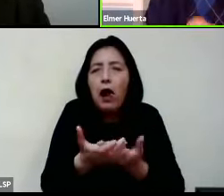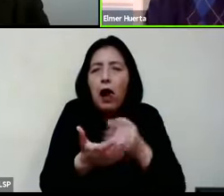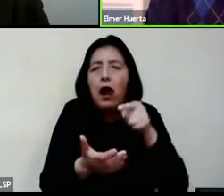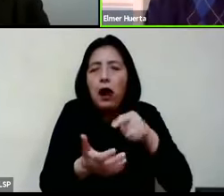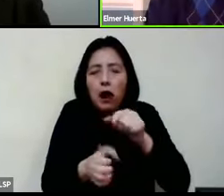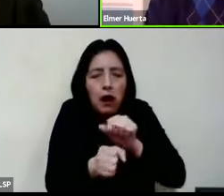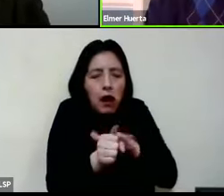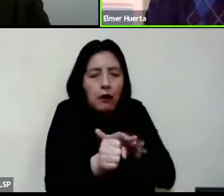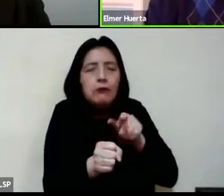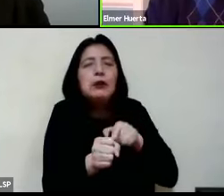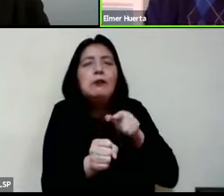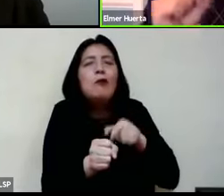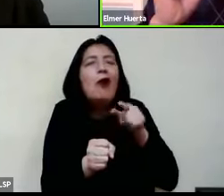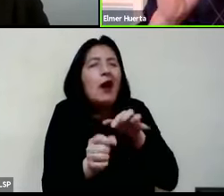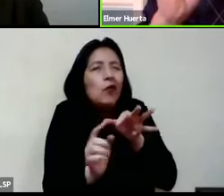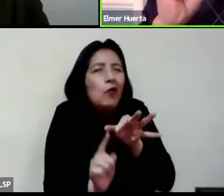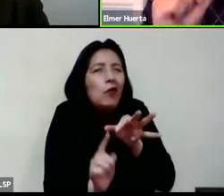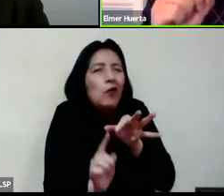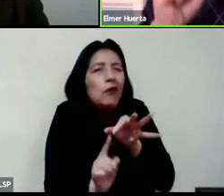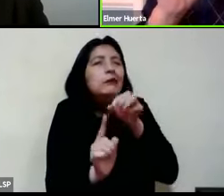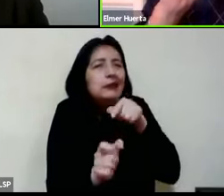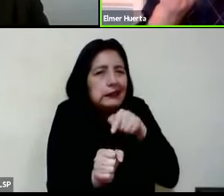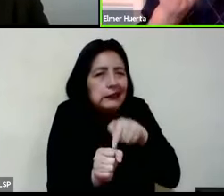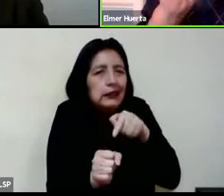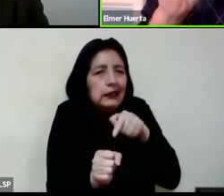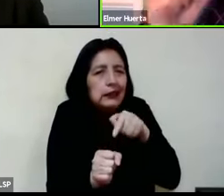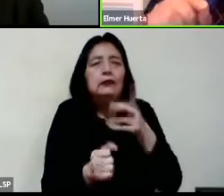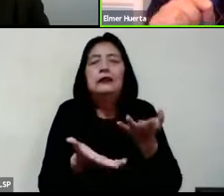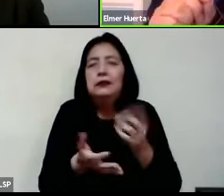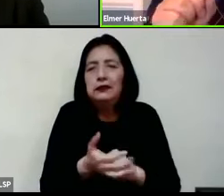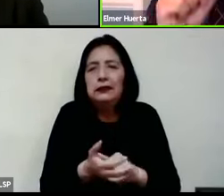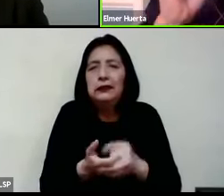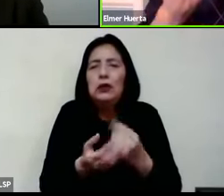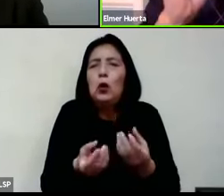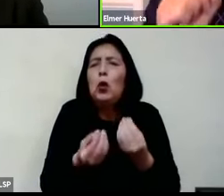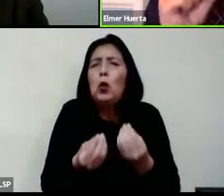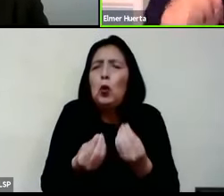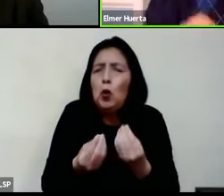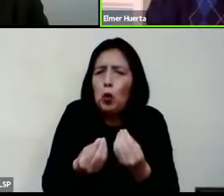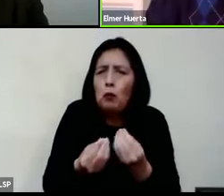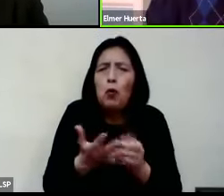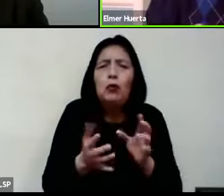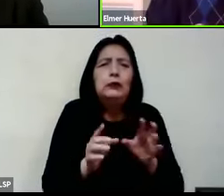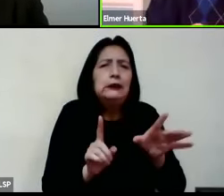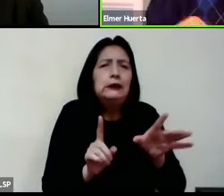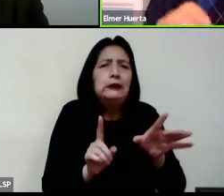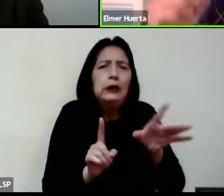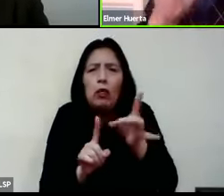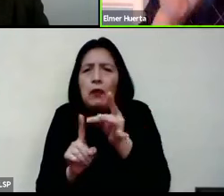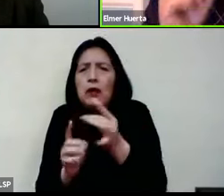una particularidad. Se disemina, se contagia